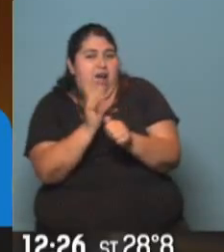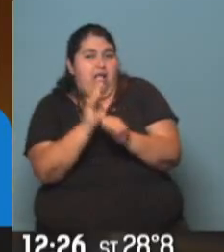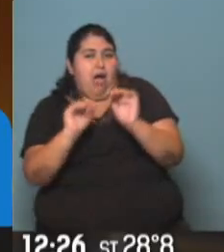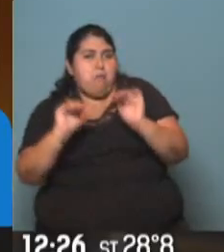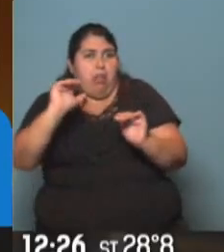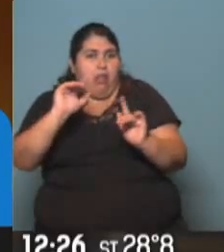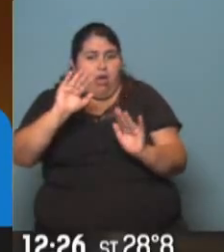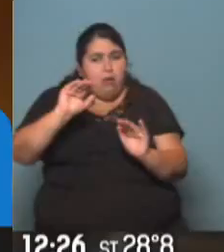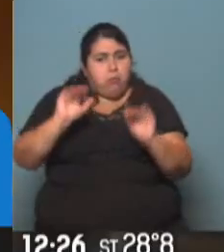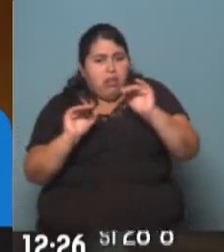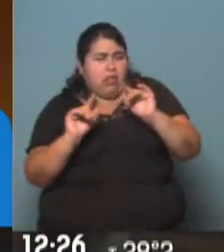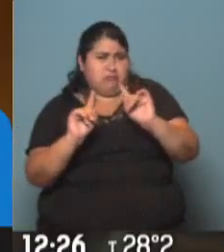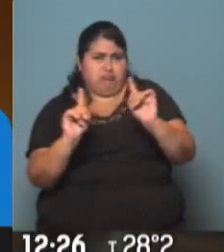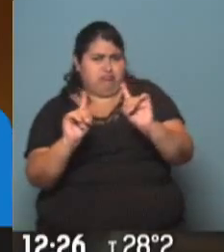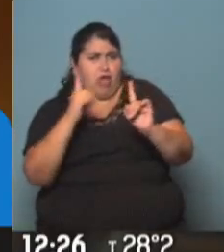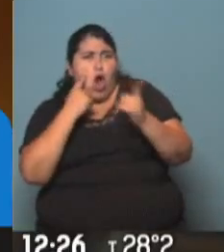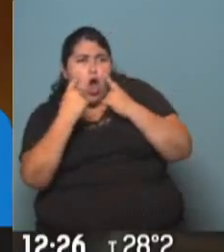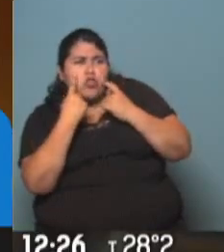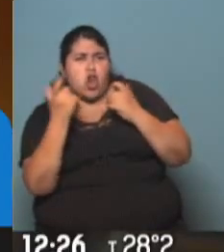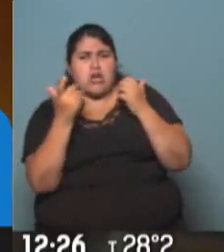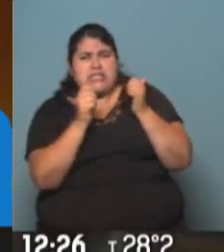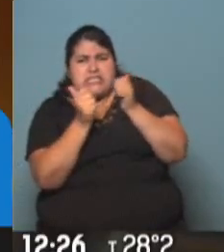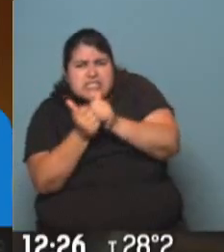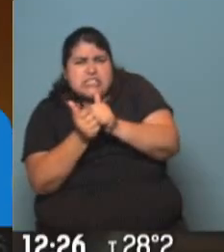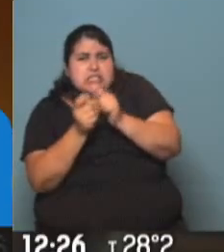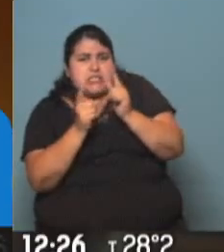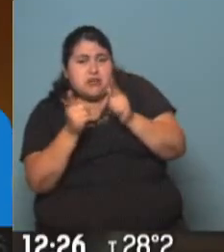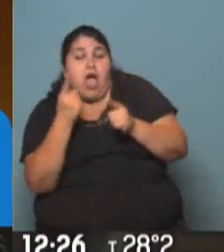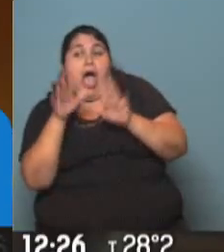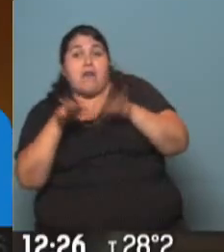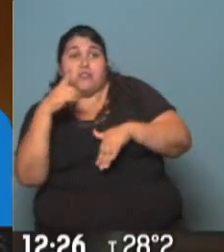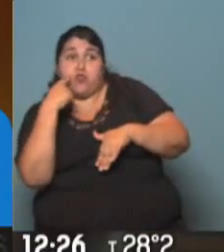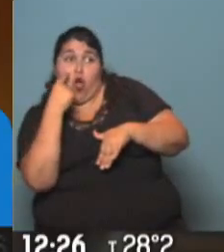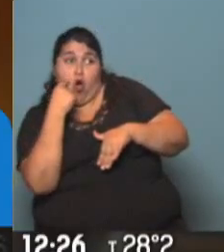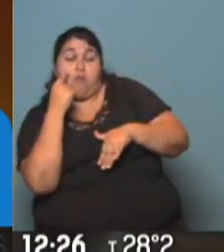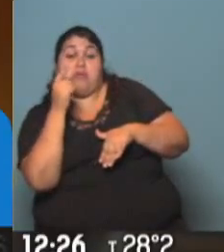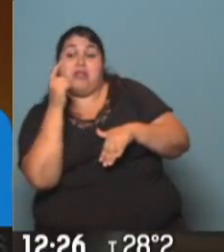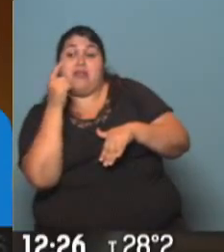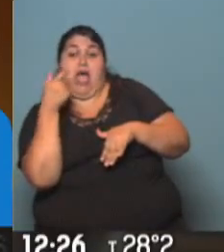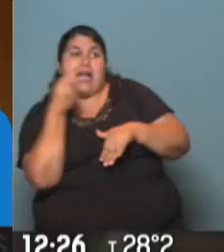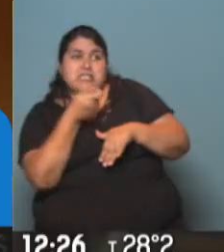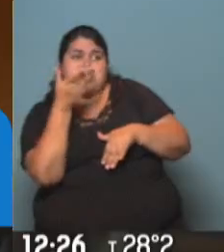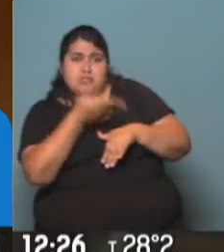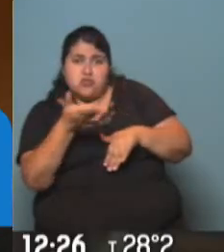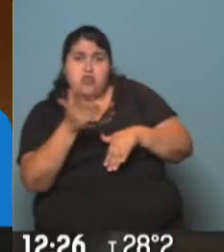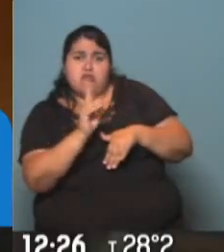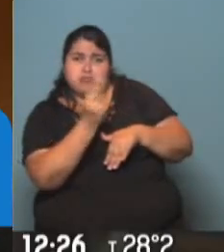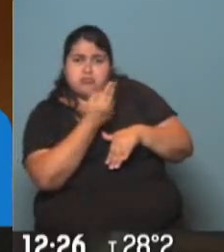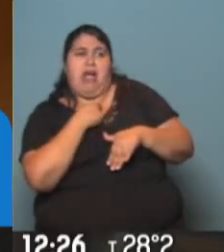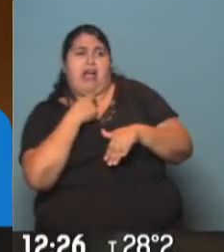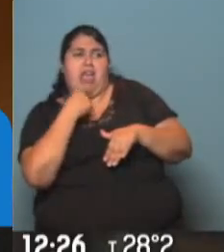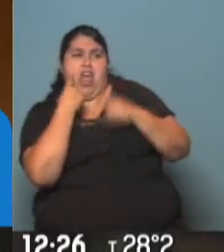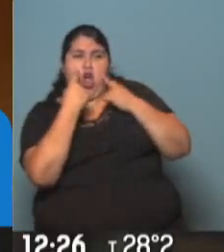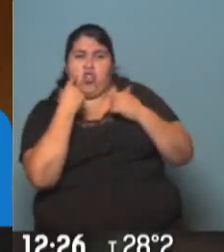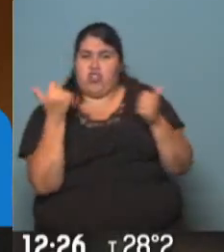de la mujer el control la posesión muchas veces estos hombres los femicidas pretenden tener un control de la